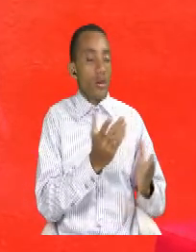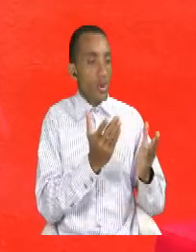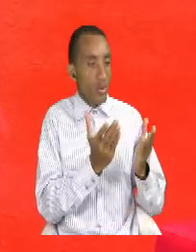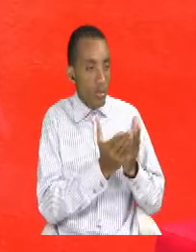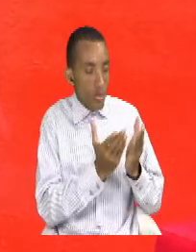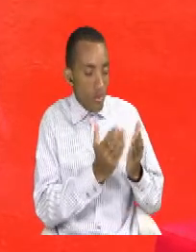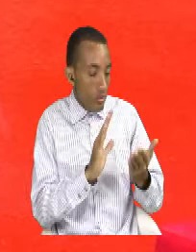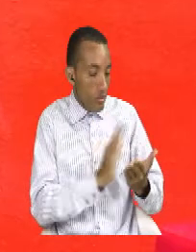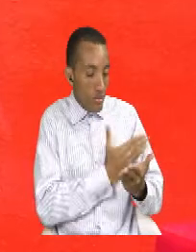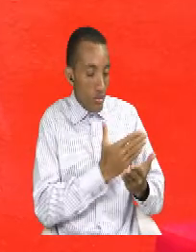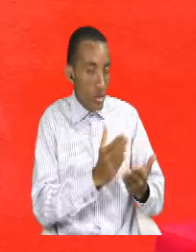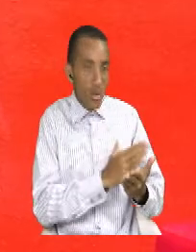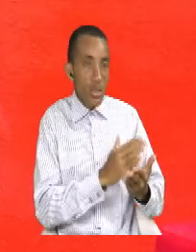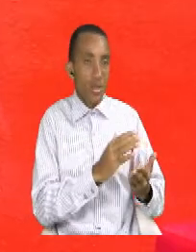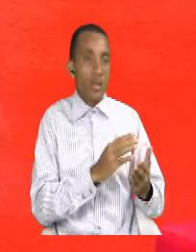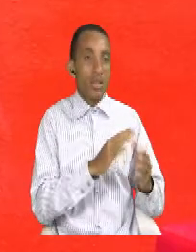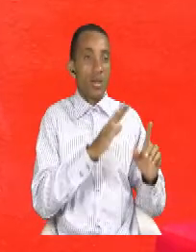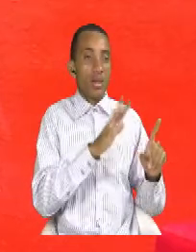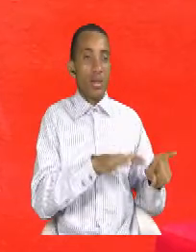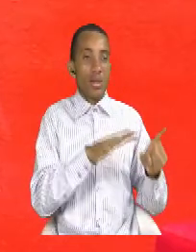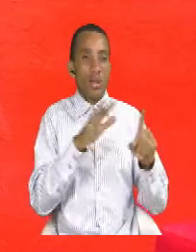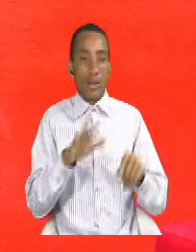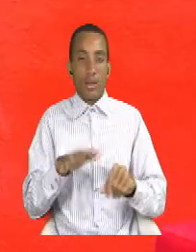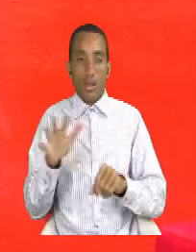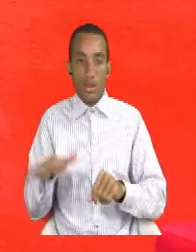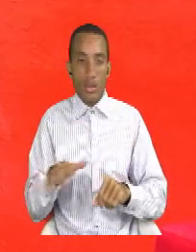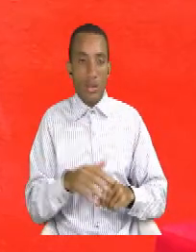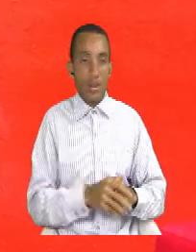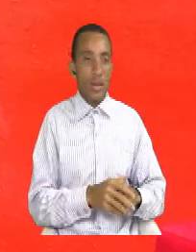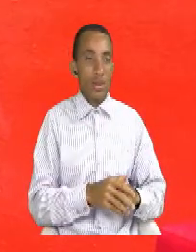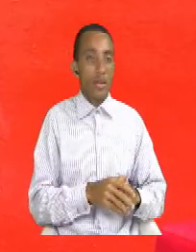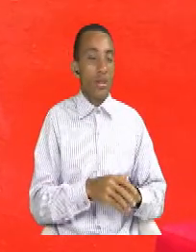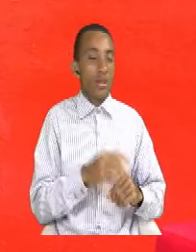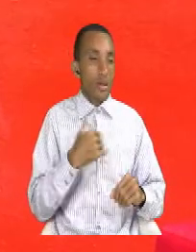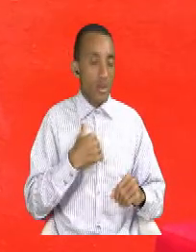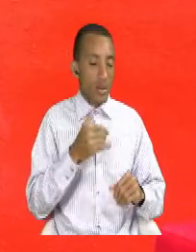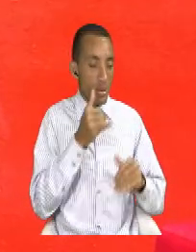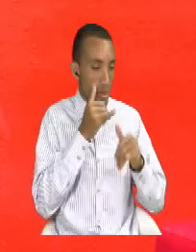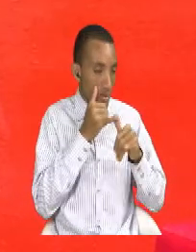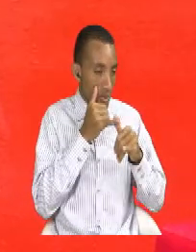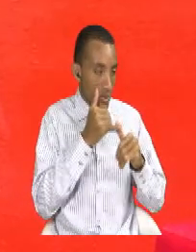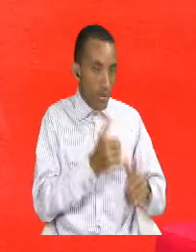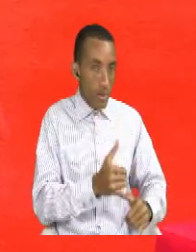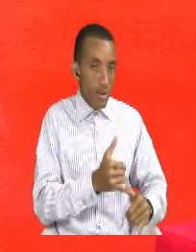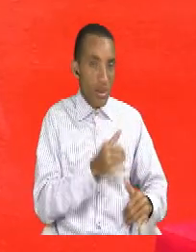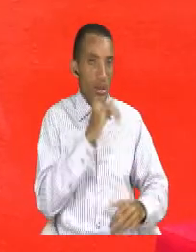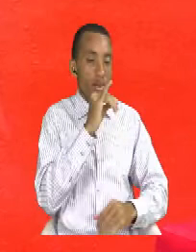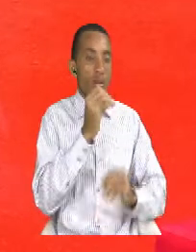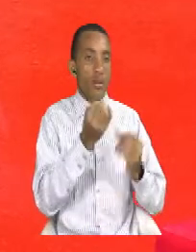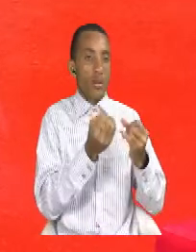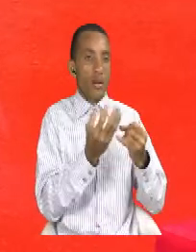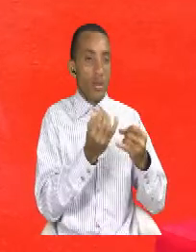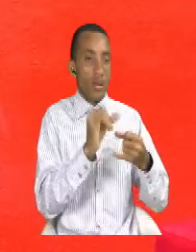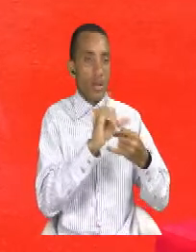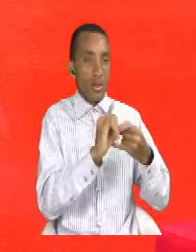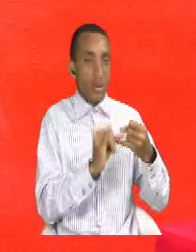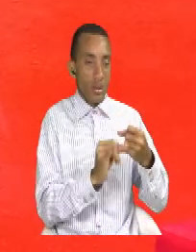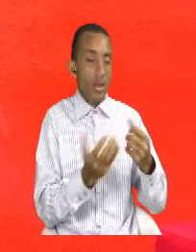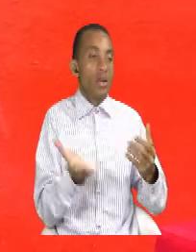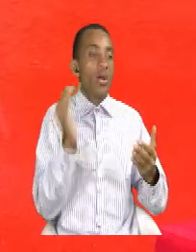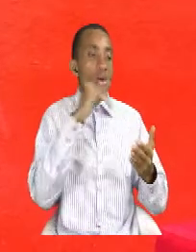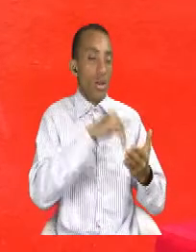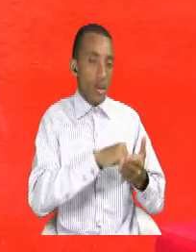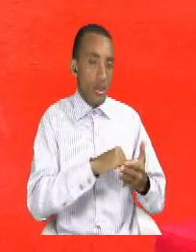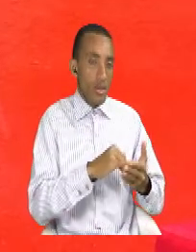semestre y de ahí pues decidí cambiar de carrera. Ahora soy ingeniero industrial. Y pues ahorita que ya tengo más tiempo estoy retomando la música y